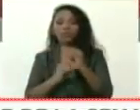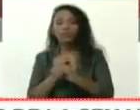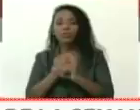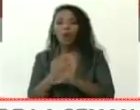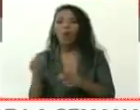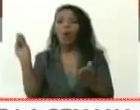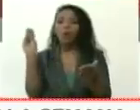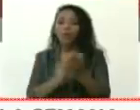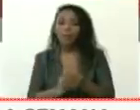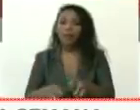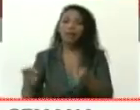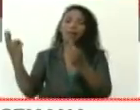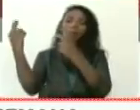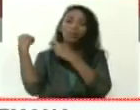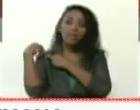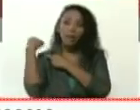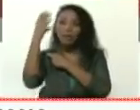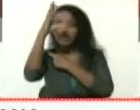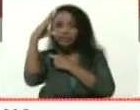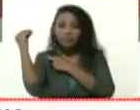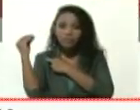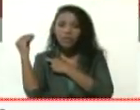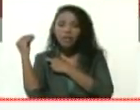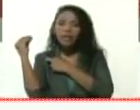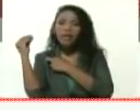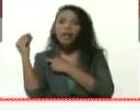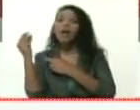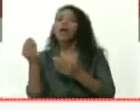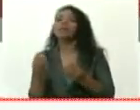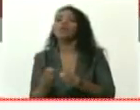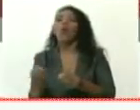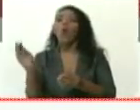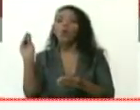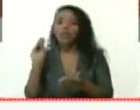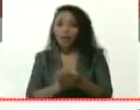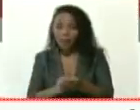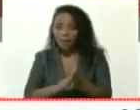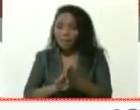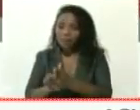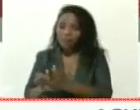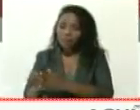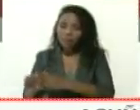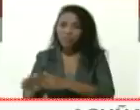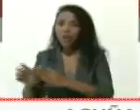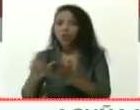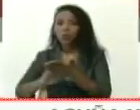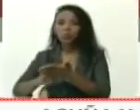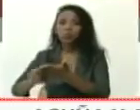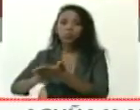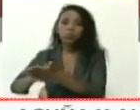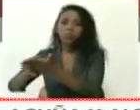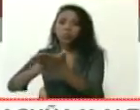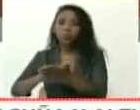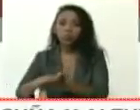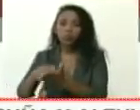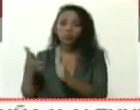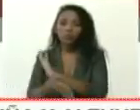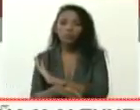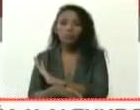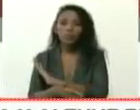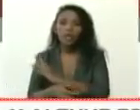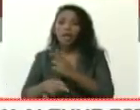y con el gobierno del Frente de Todos, recuperar la soberanía. Cada país tiene su... Las revoluciones